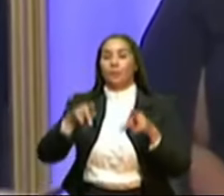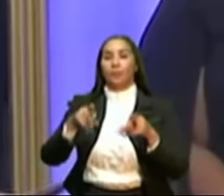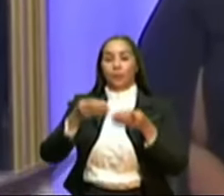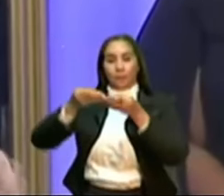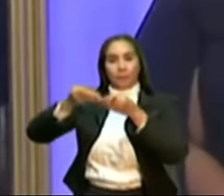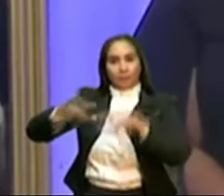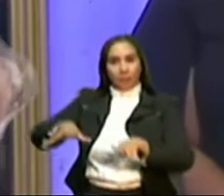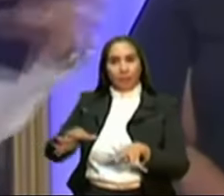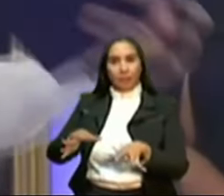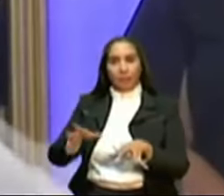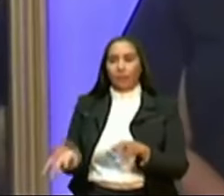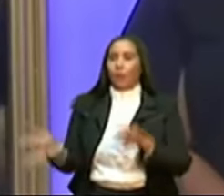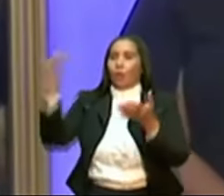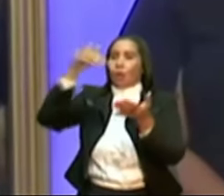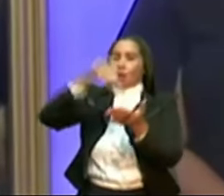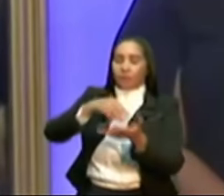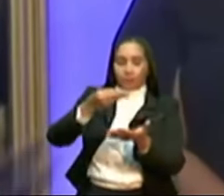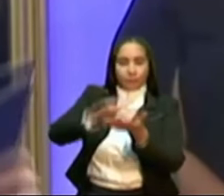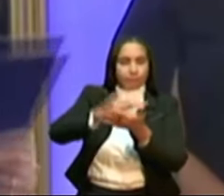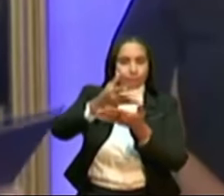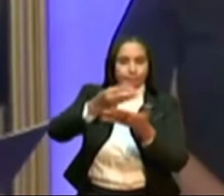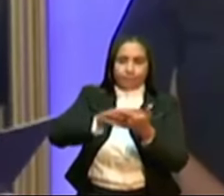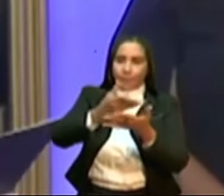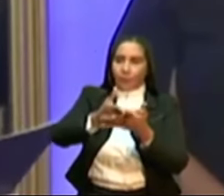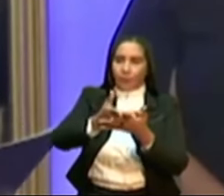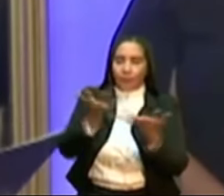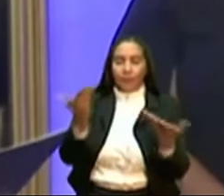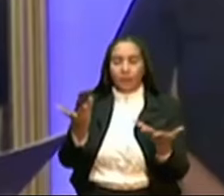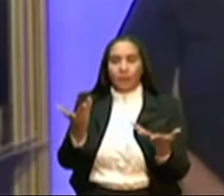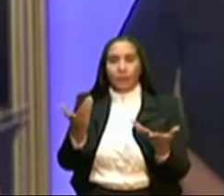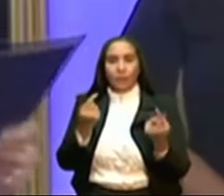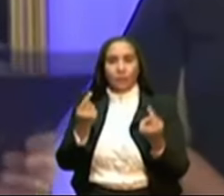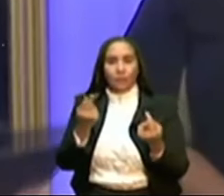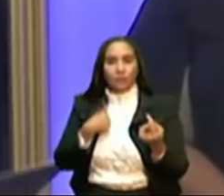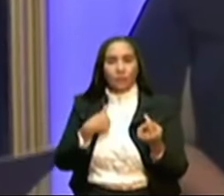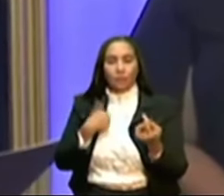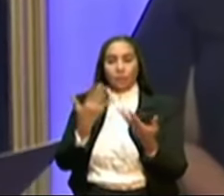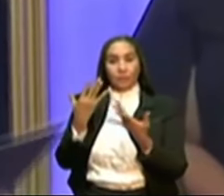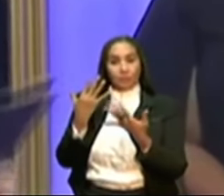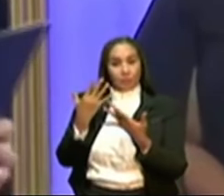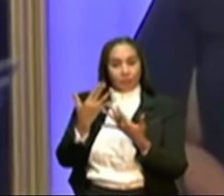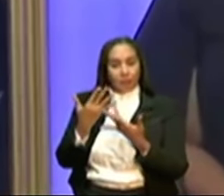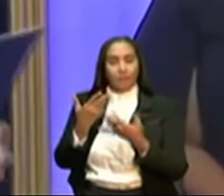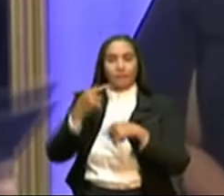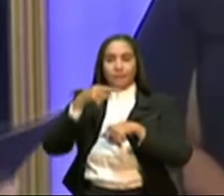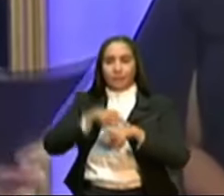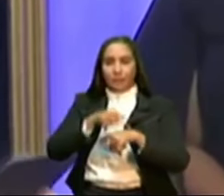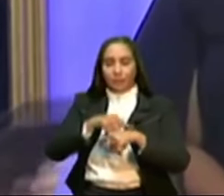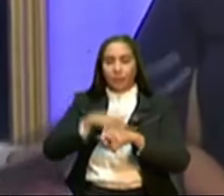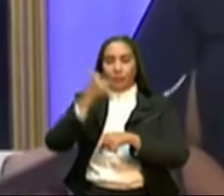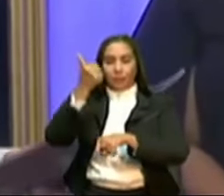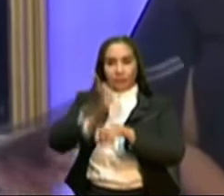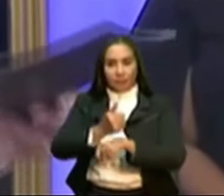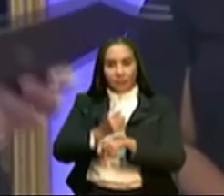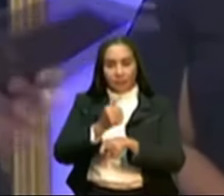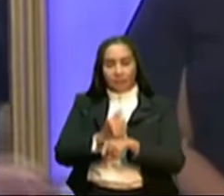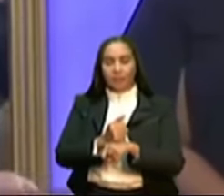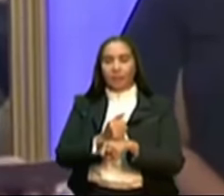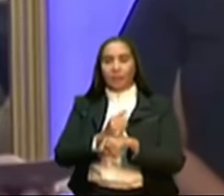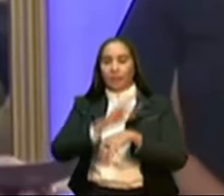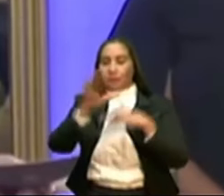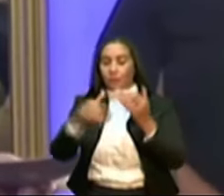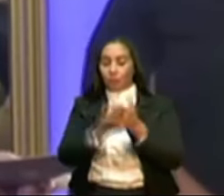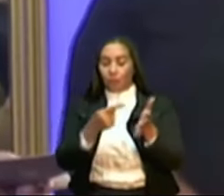esos casos y tiene que pagar más dinero aún, y nosotros no hemos tomado el tiempo también para establecer los pasos, para tener toda